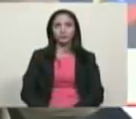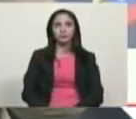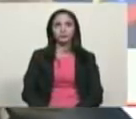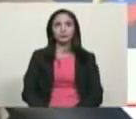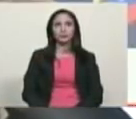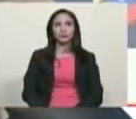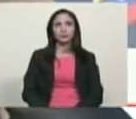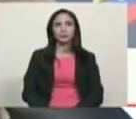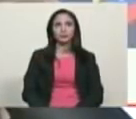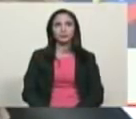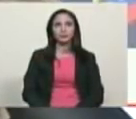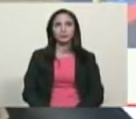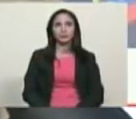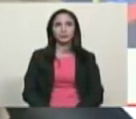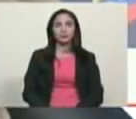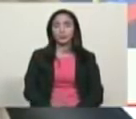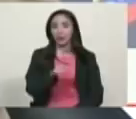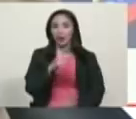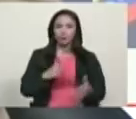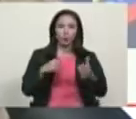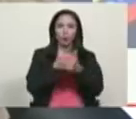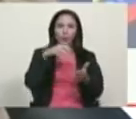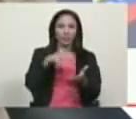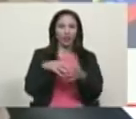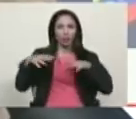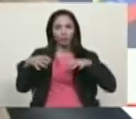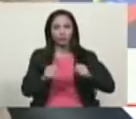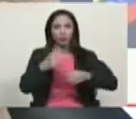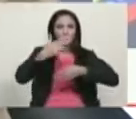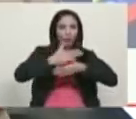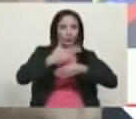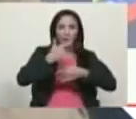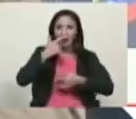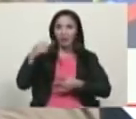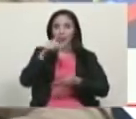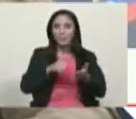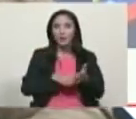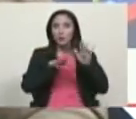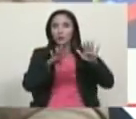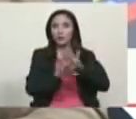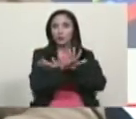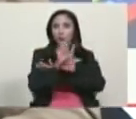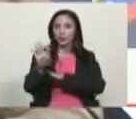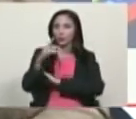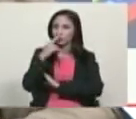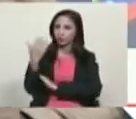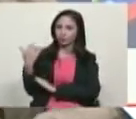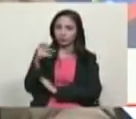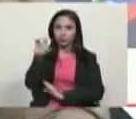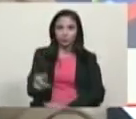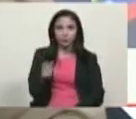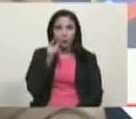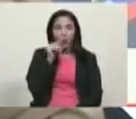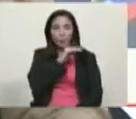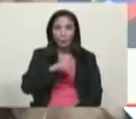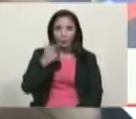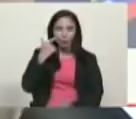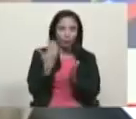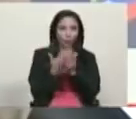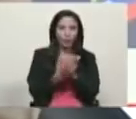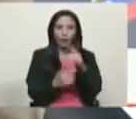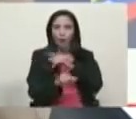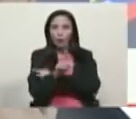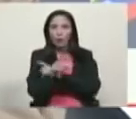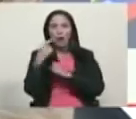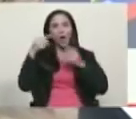Quien estudia el proceso del golpe de Estado e invasión de Guatemala de 1954, Jacobo Arbenz, podrían ver que hablaba uno y